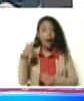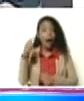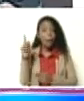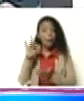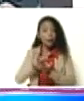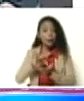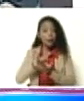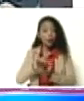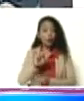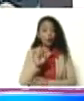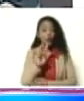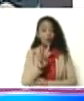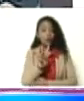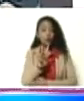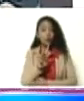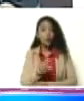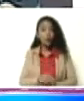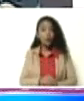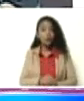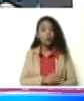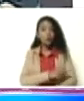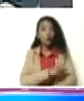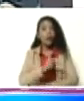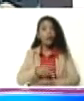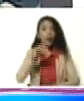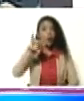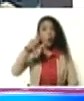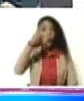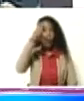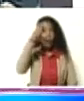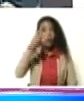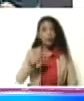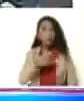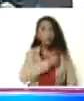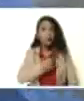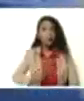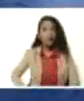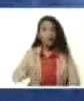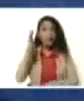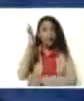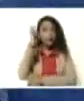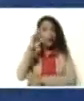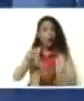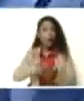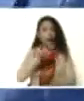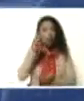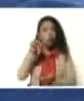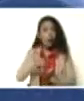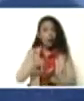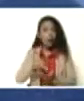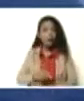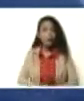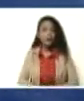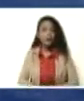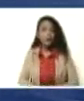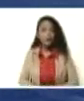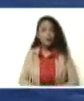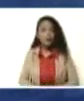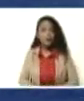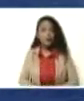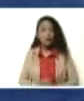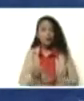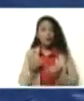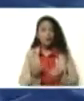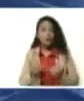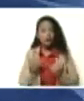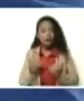presente el poeta Jorge Rodríguez, presidente de la Asamblea Nacional, recién